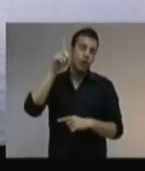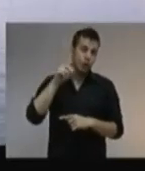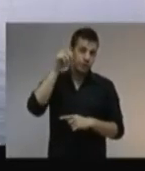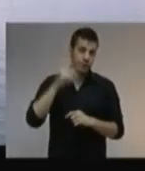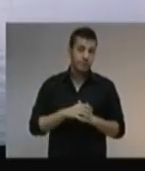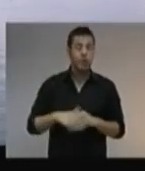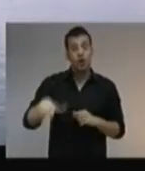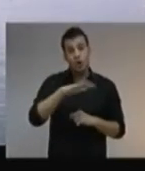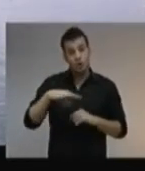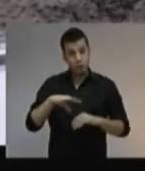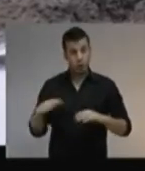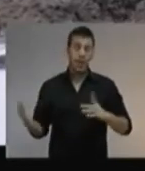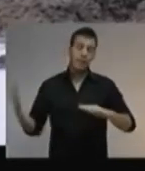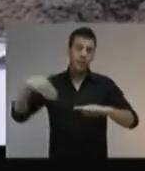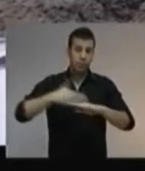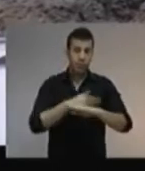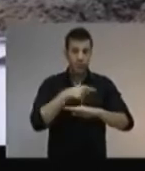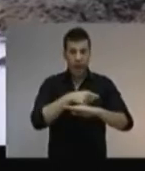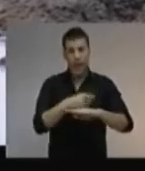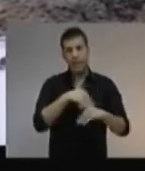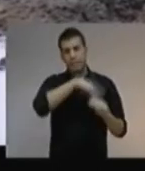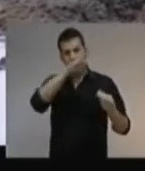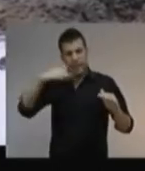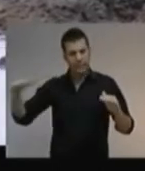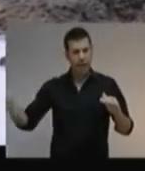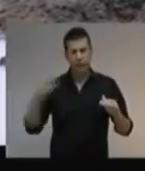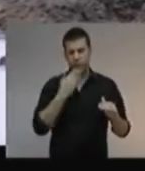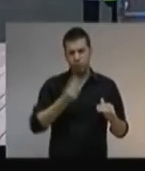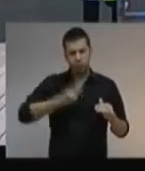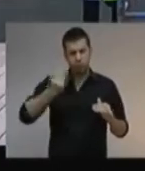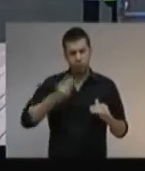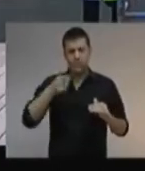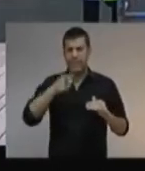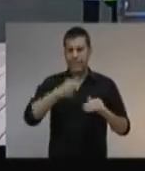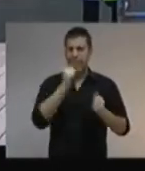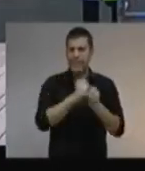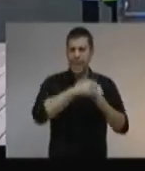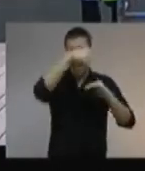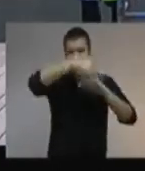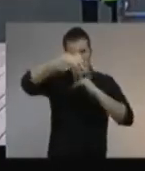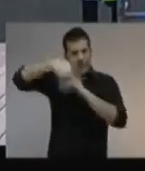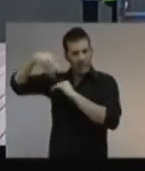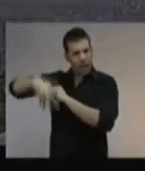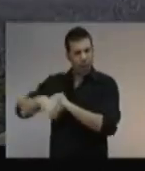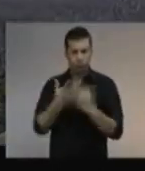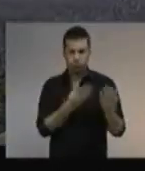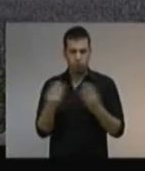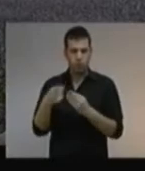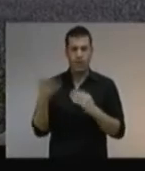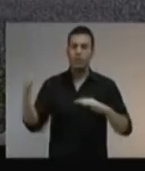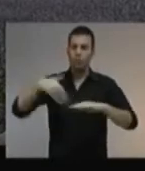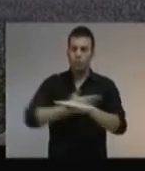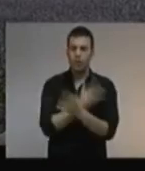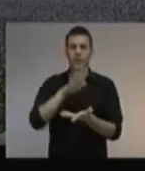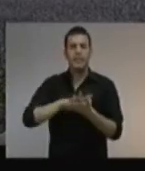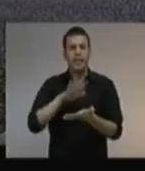La zona del Puerto de las Nieves ofrece paisajes impresionantes con enormes acantilados rodeando la bahía. Es un puerto